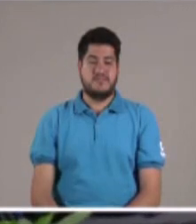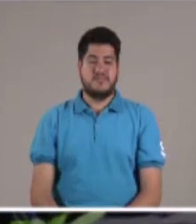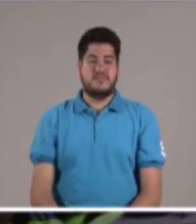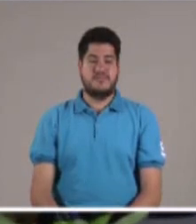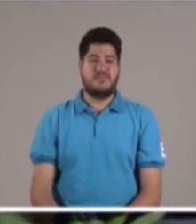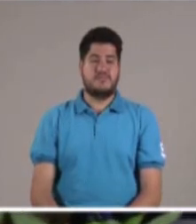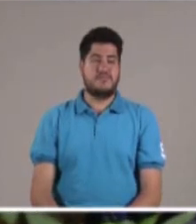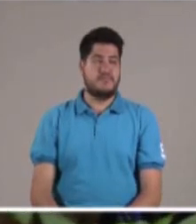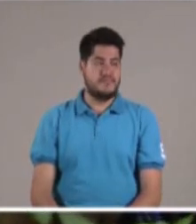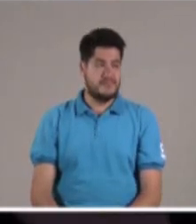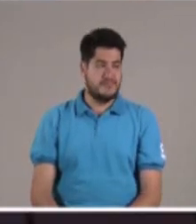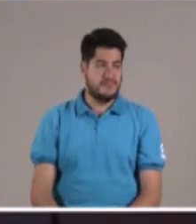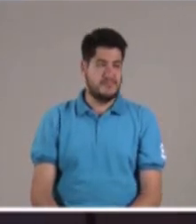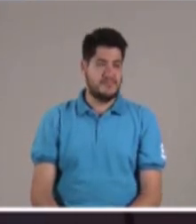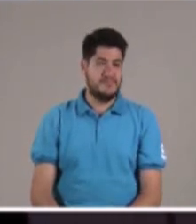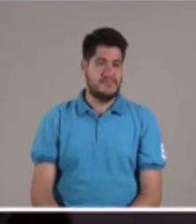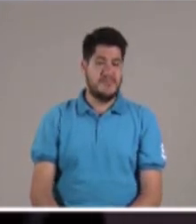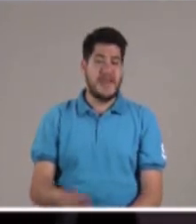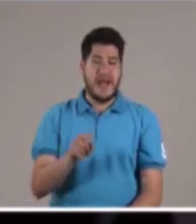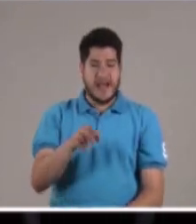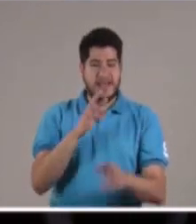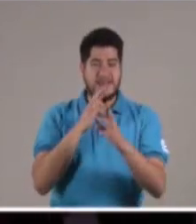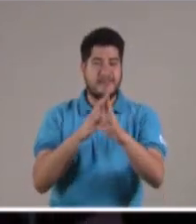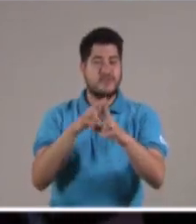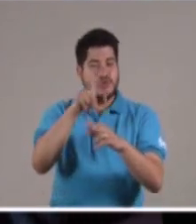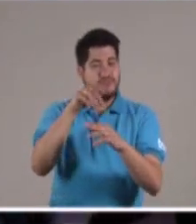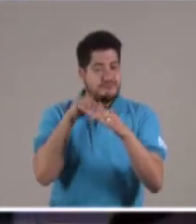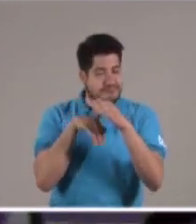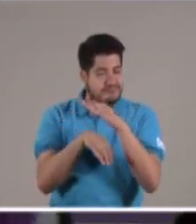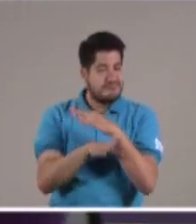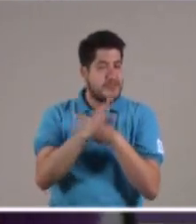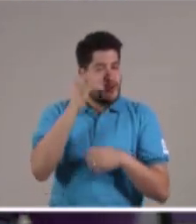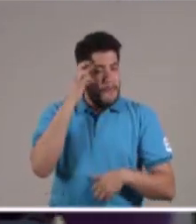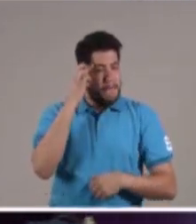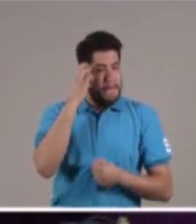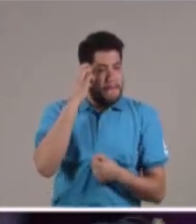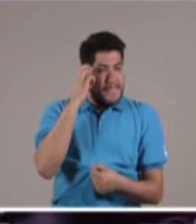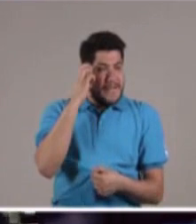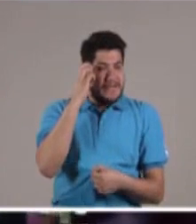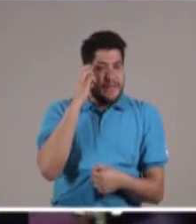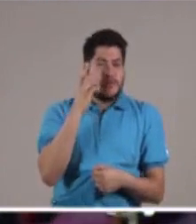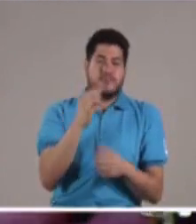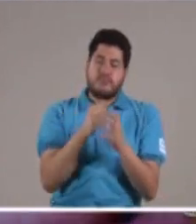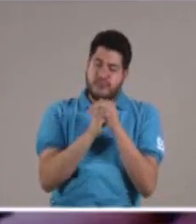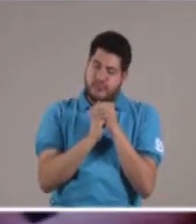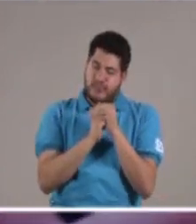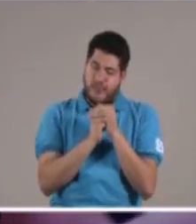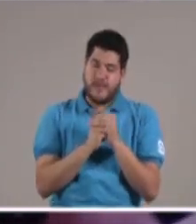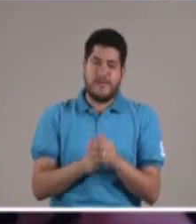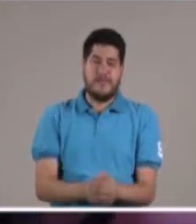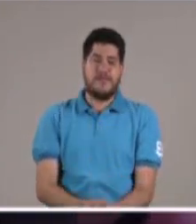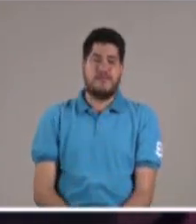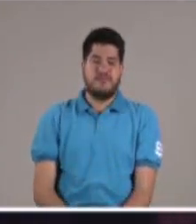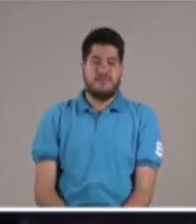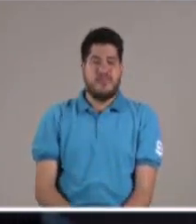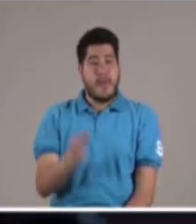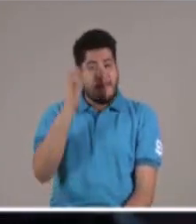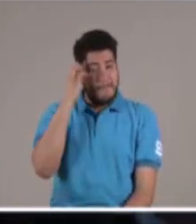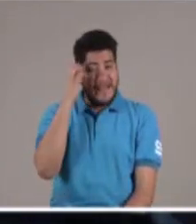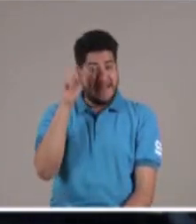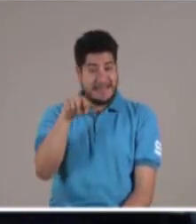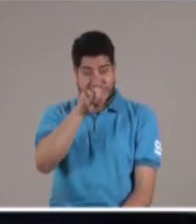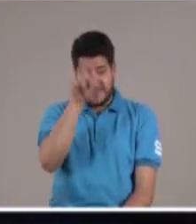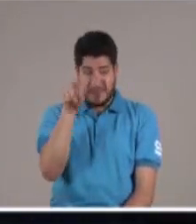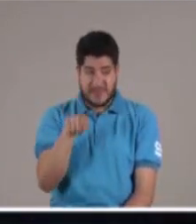pero en esto contésttese a usted mismo por favor contestes a usted mismo esta pregunta que